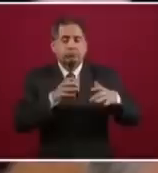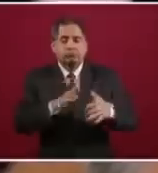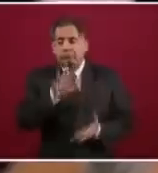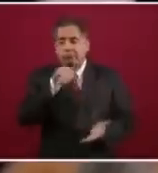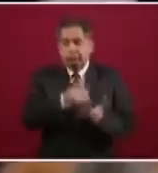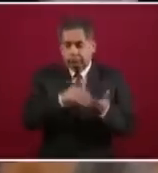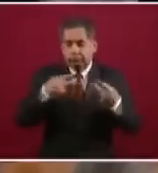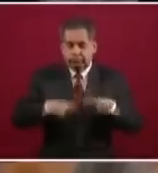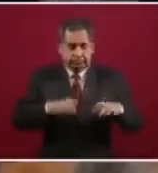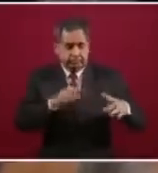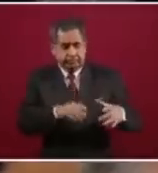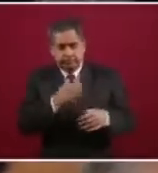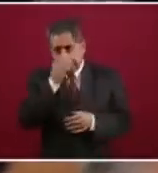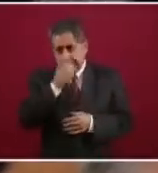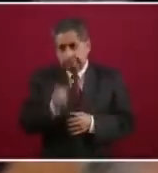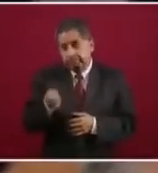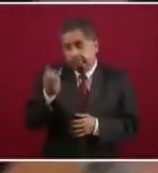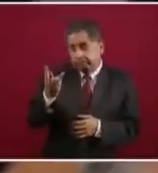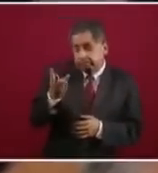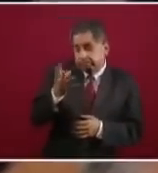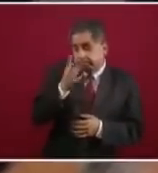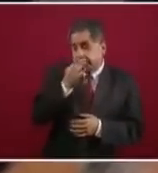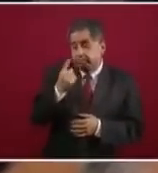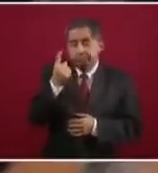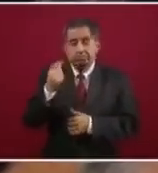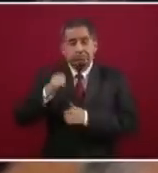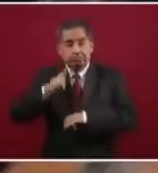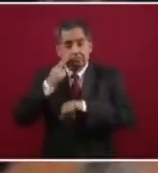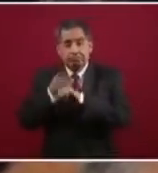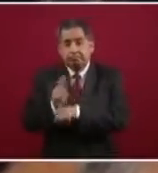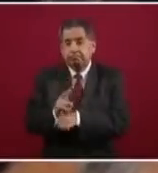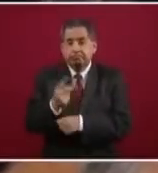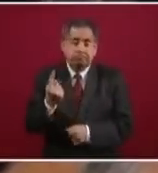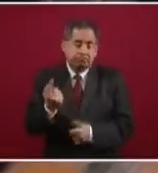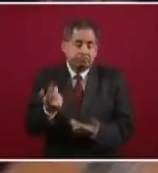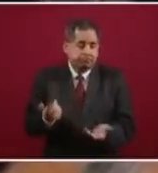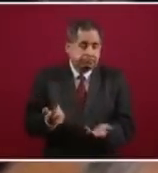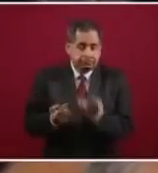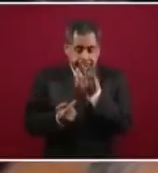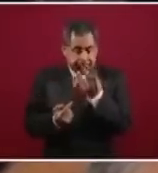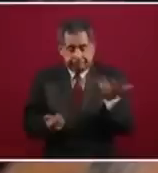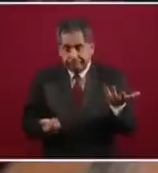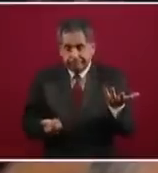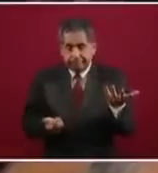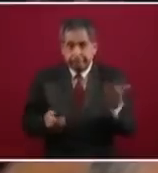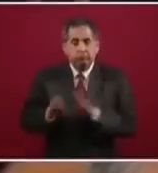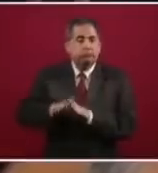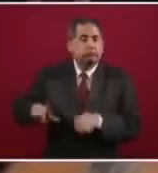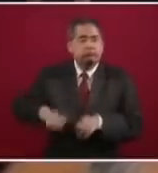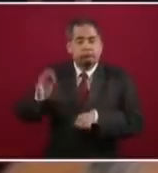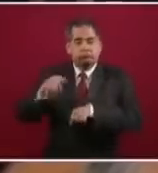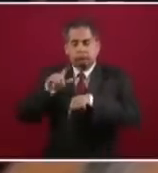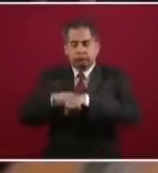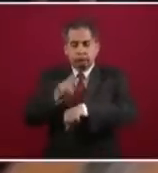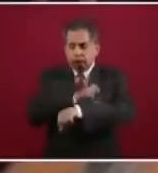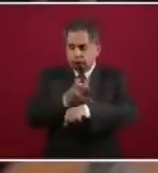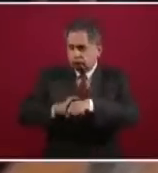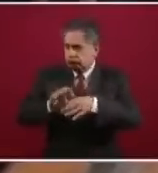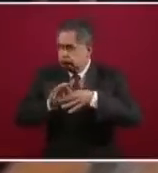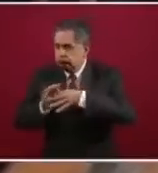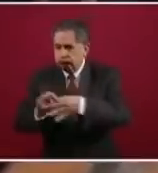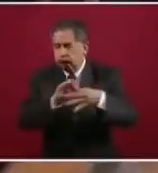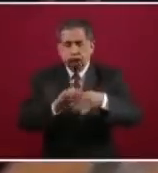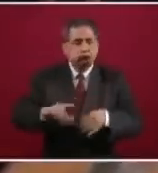5,000 habitantes y hay 3 policías y un comisario. Entonces, ¿de qué manera el gobierno federal se está coordinando con los